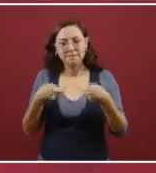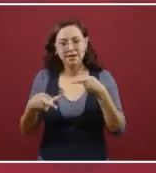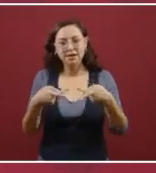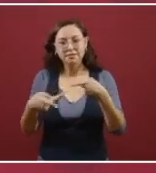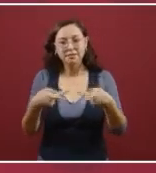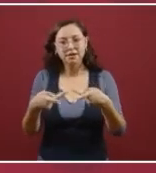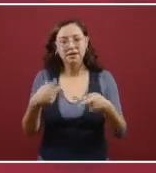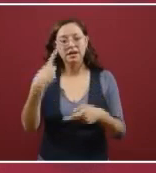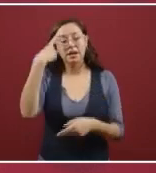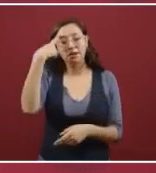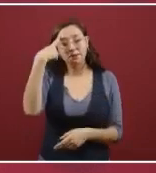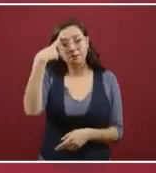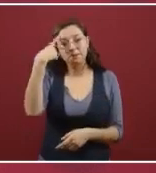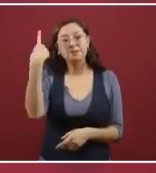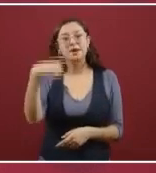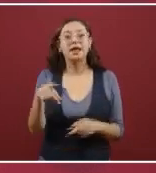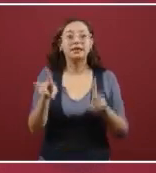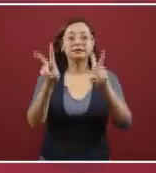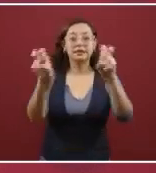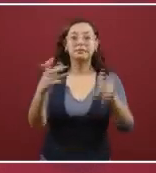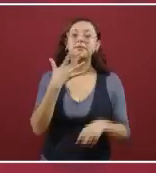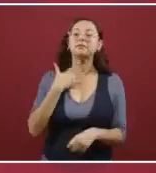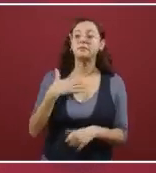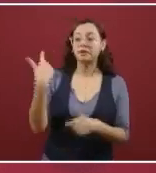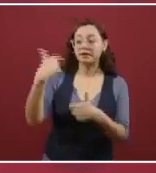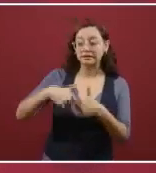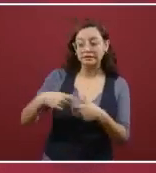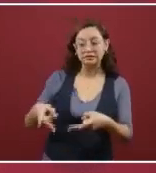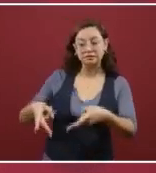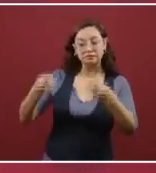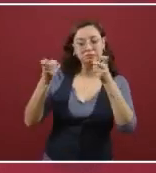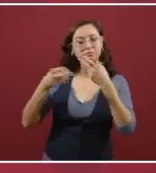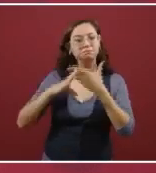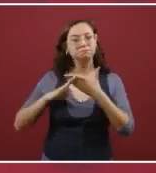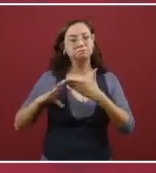acabar con el huachicol.